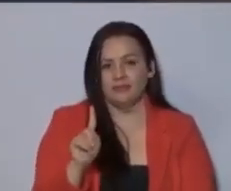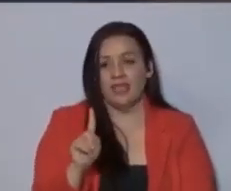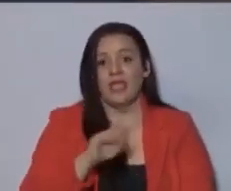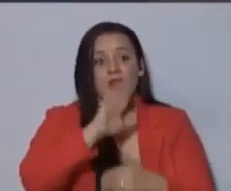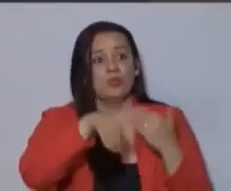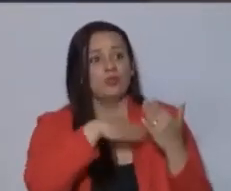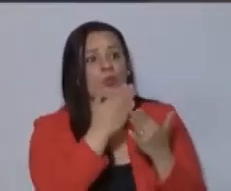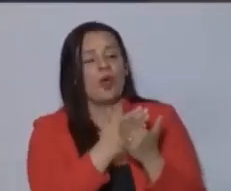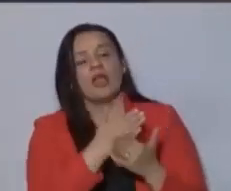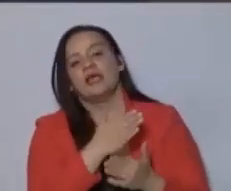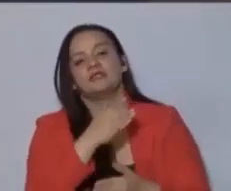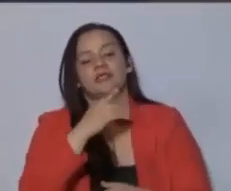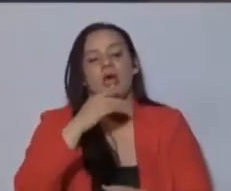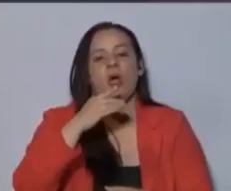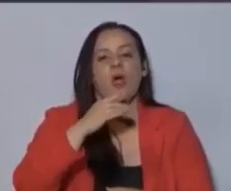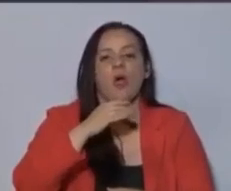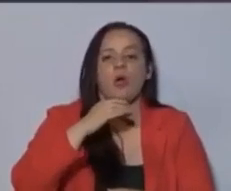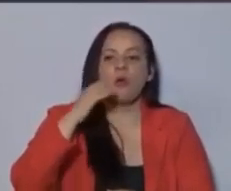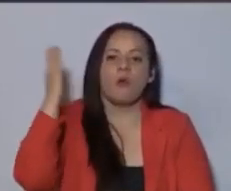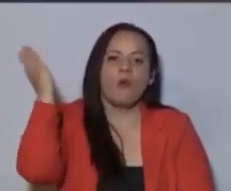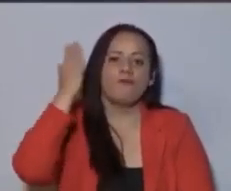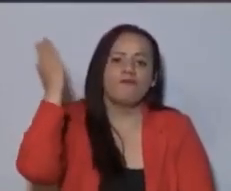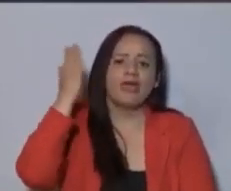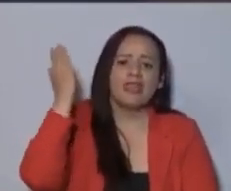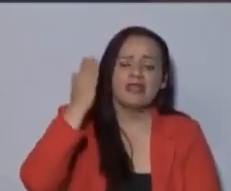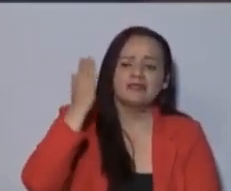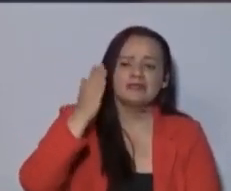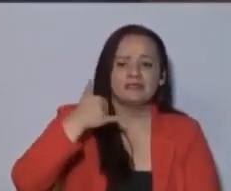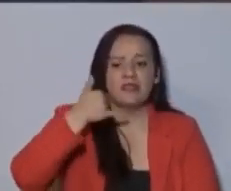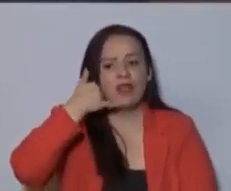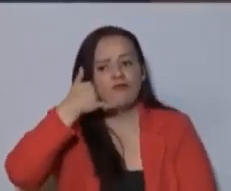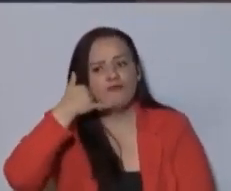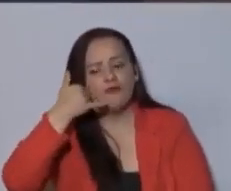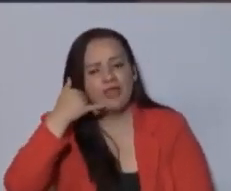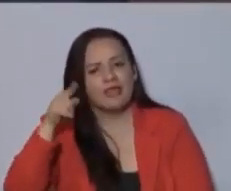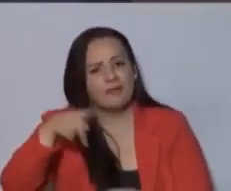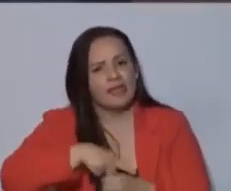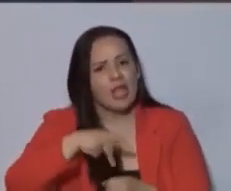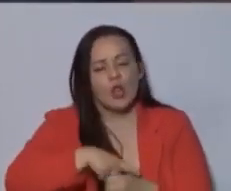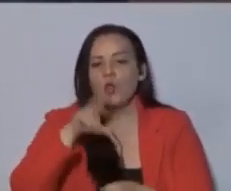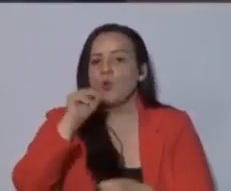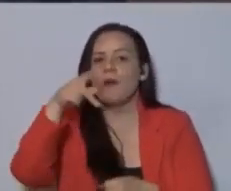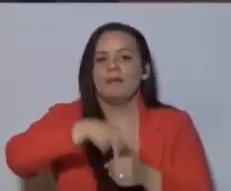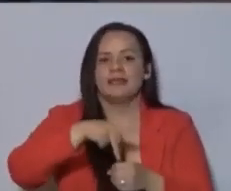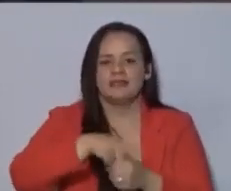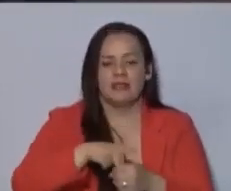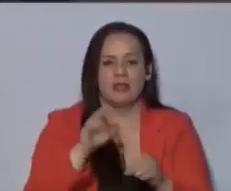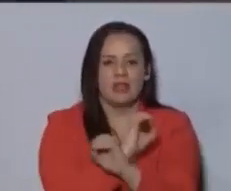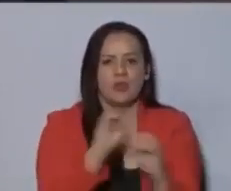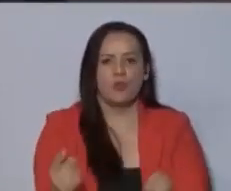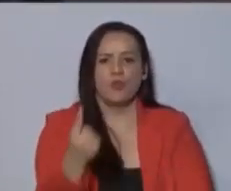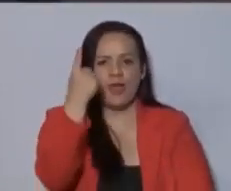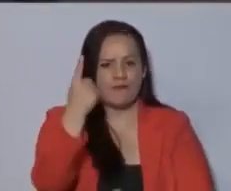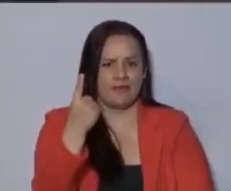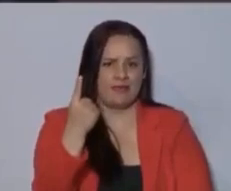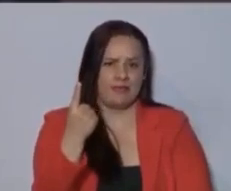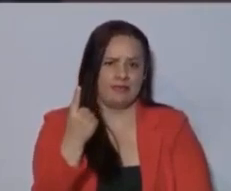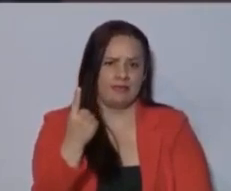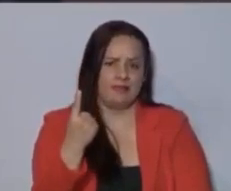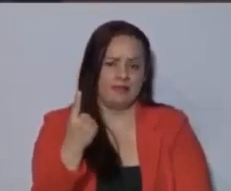las conferencias telefónicas en las que yo he participado, no ha participado ni una sola vez, y eso tiene que reflejarle el acta.